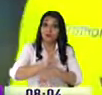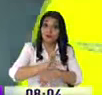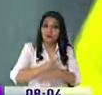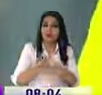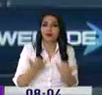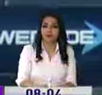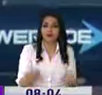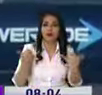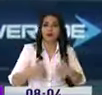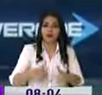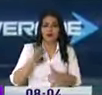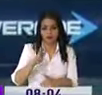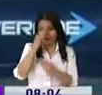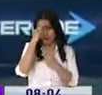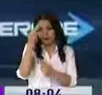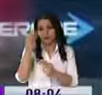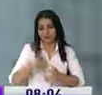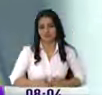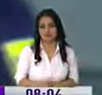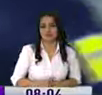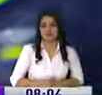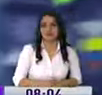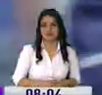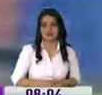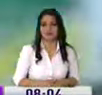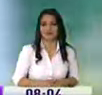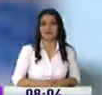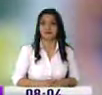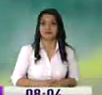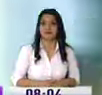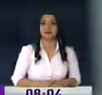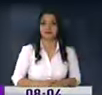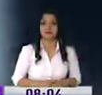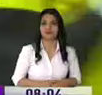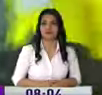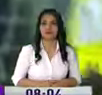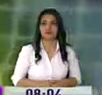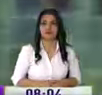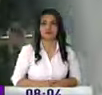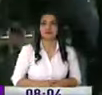jugará por el honor, informó Andrés González.